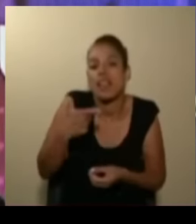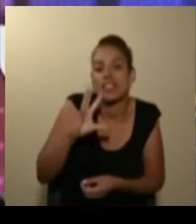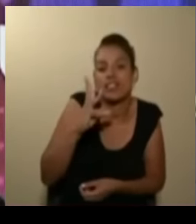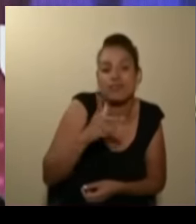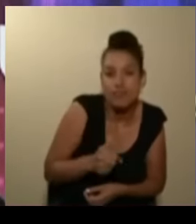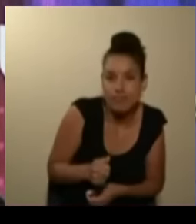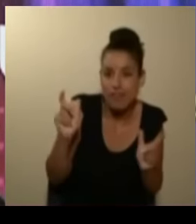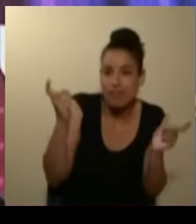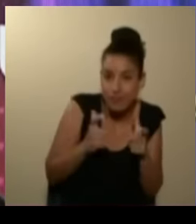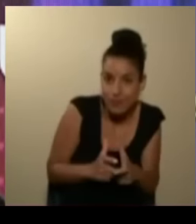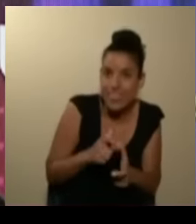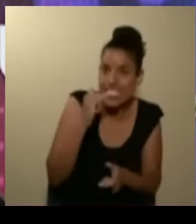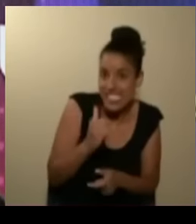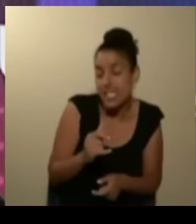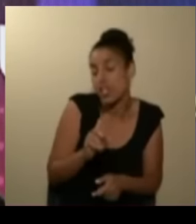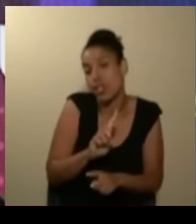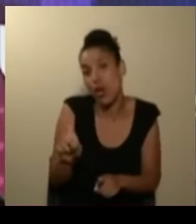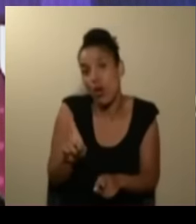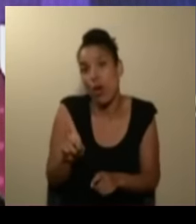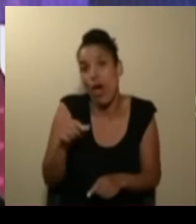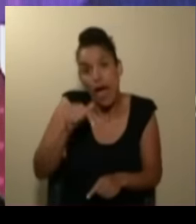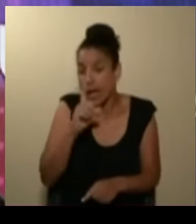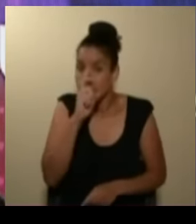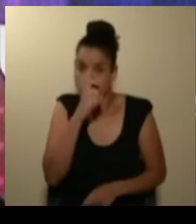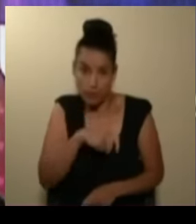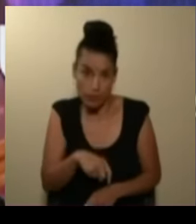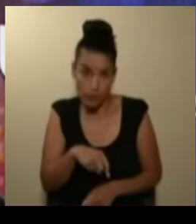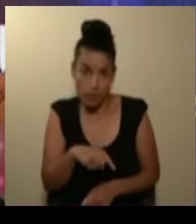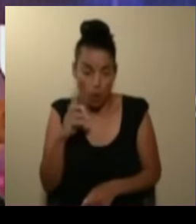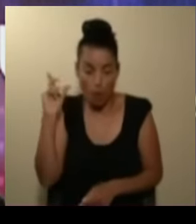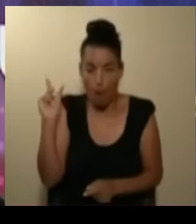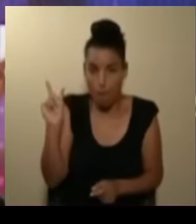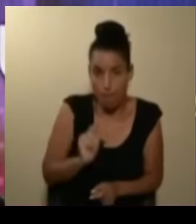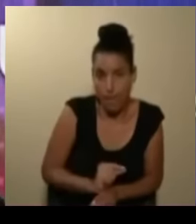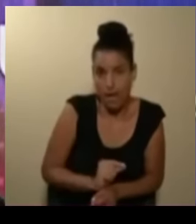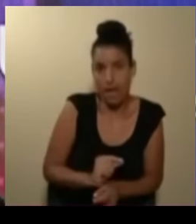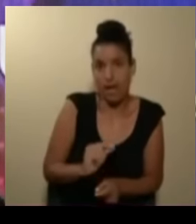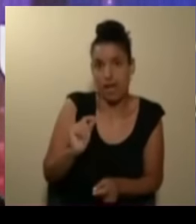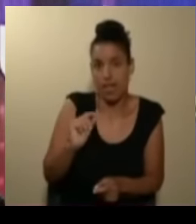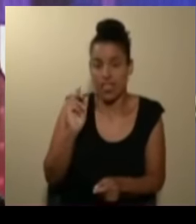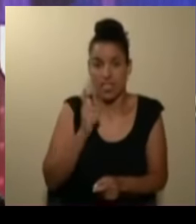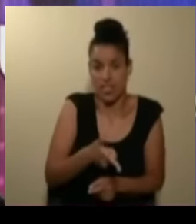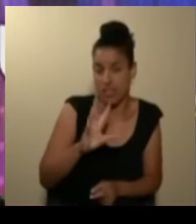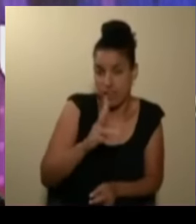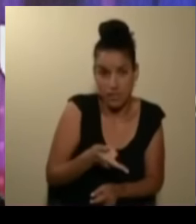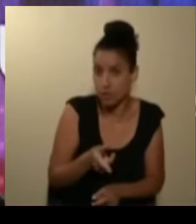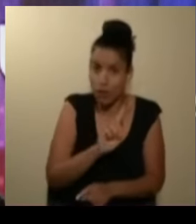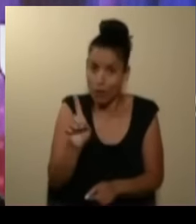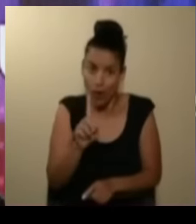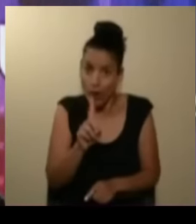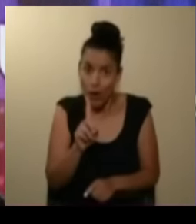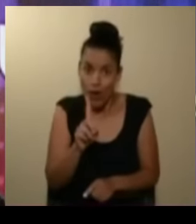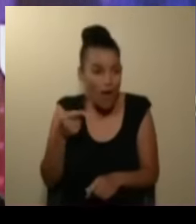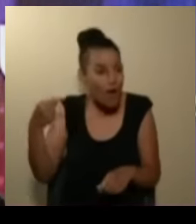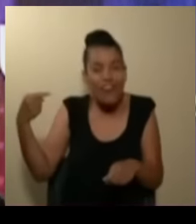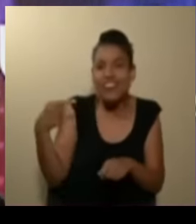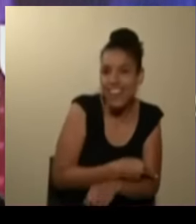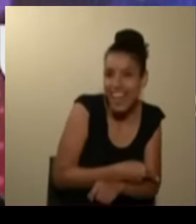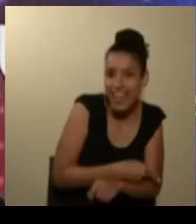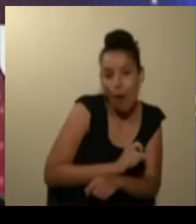7 departamentos, incluyendo Montevideo, no ha habido baja de delitos. En violencia doméstica, contrariamente a lo que dice el señor Penades, no ha